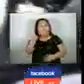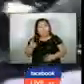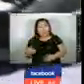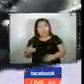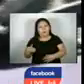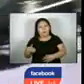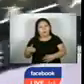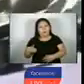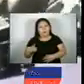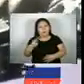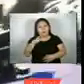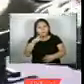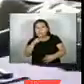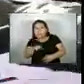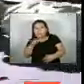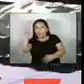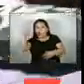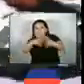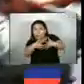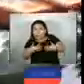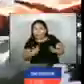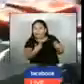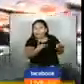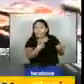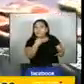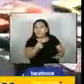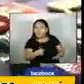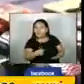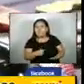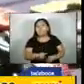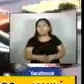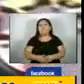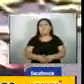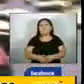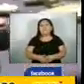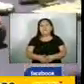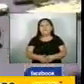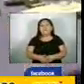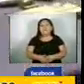es el remitente desde los Estados Unidos. En lo que va